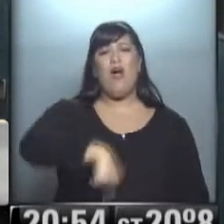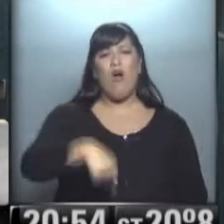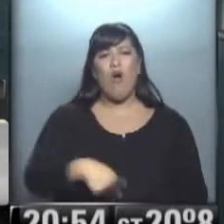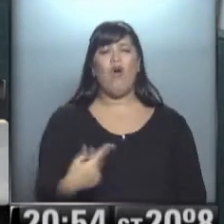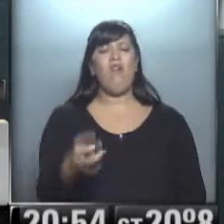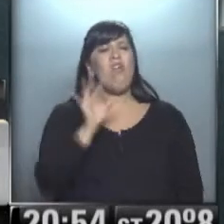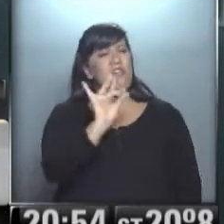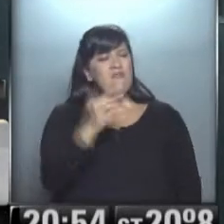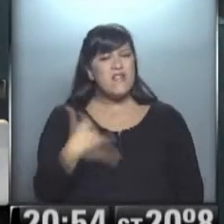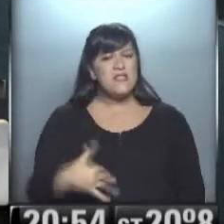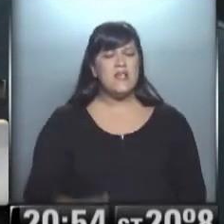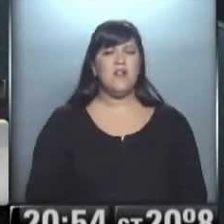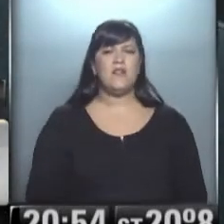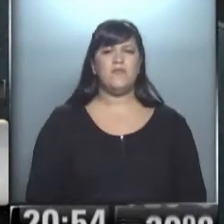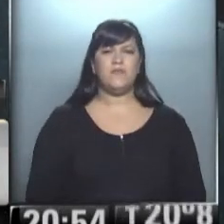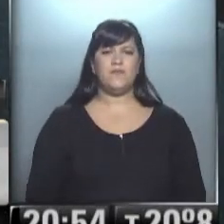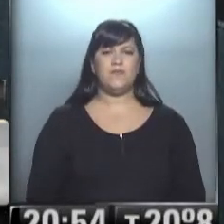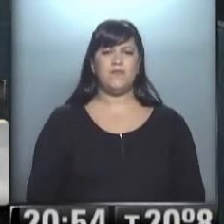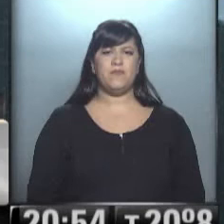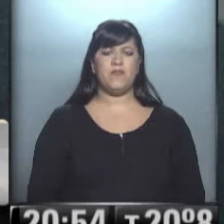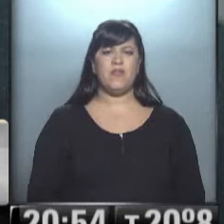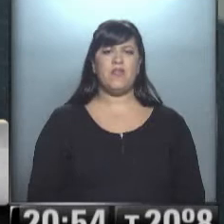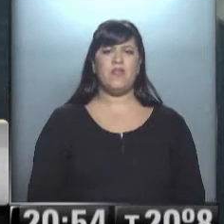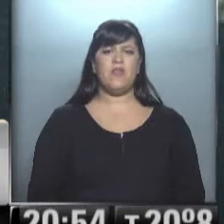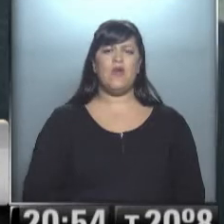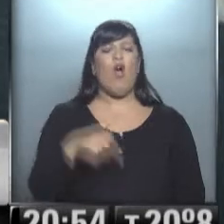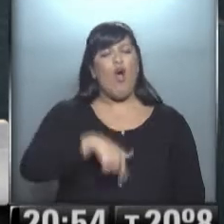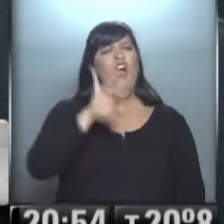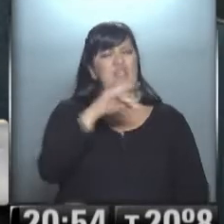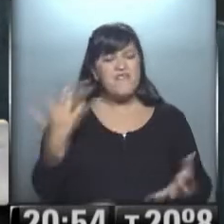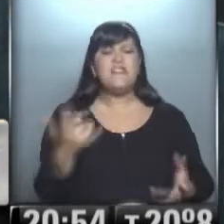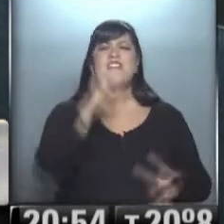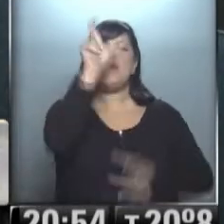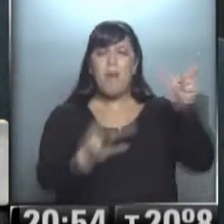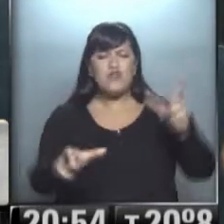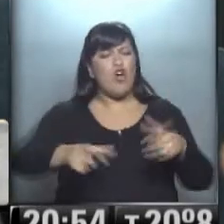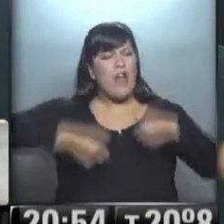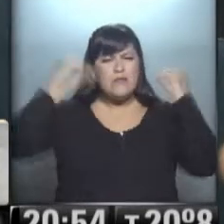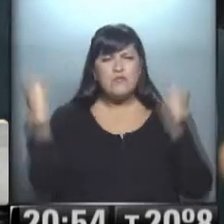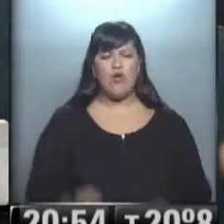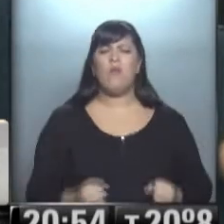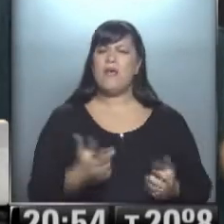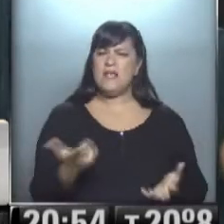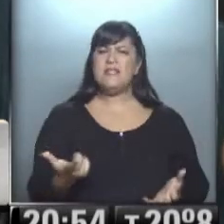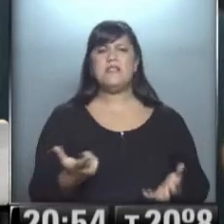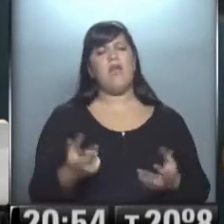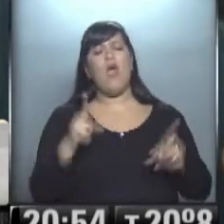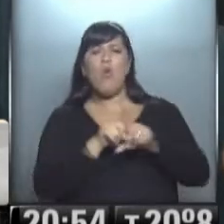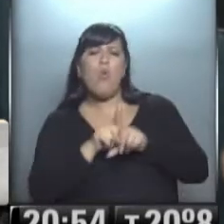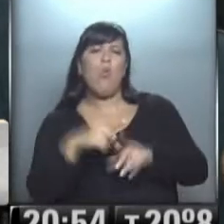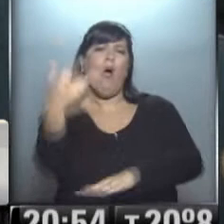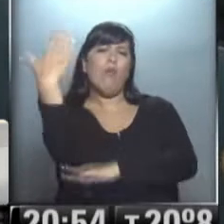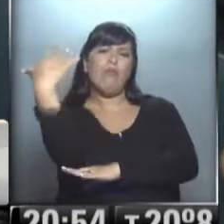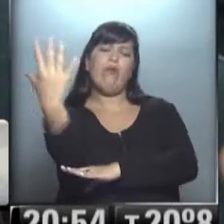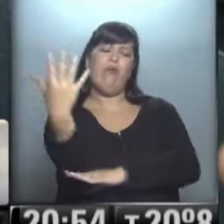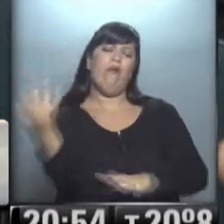es difícil de que no la gente se convence a través de un relato hasta el